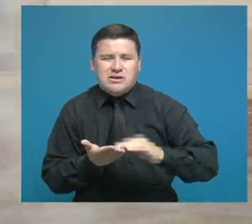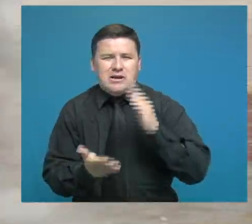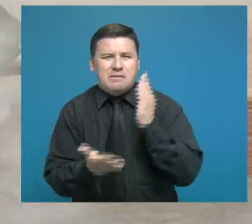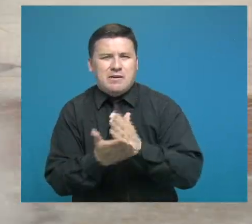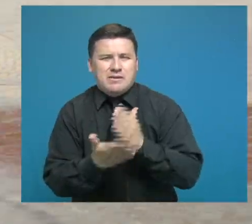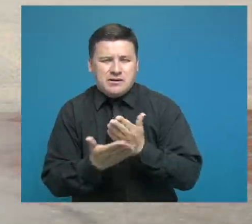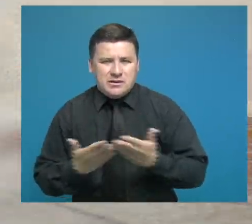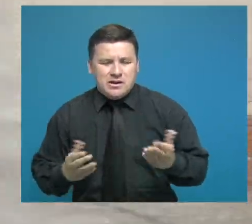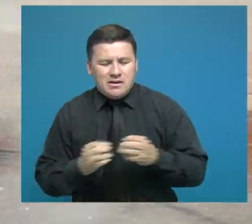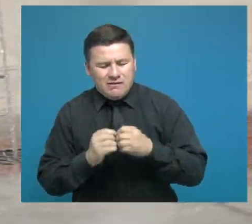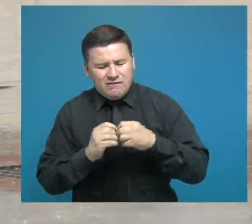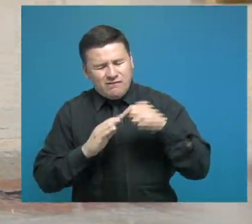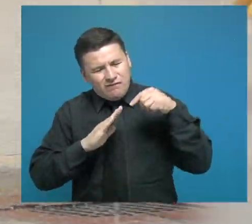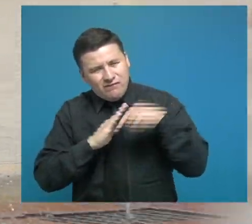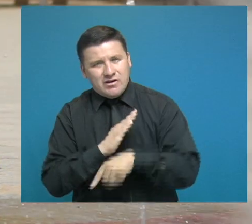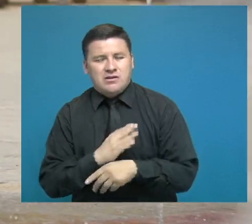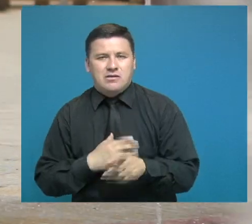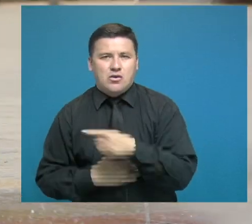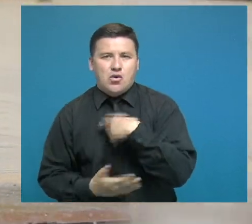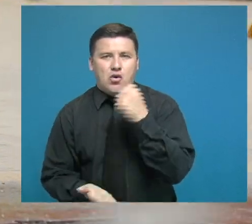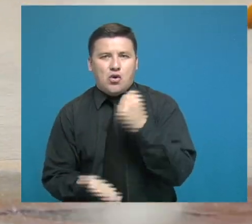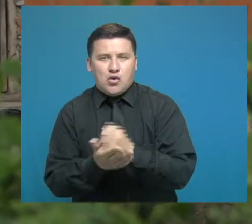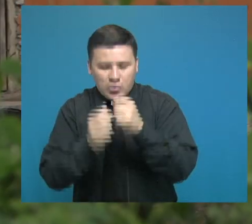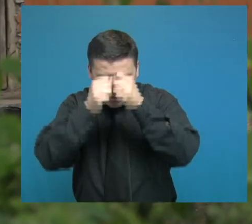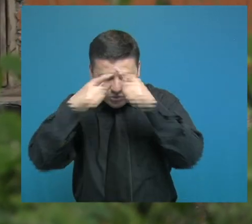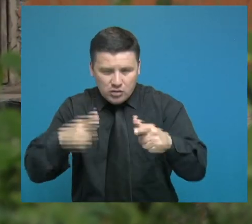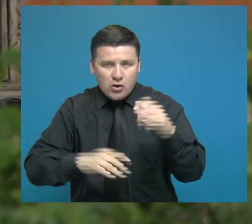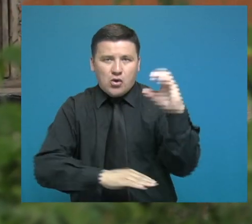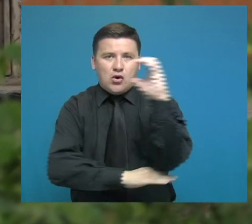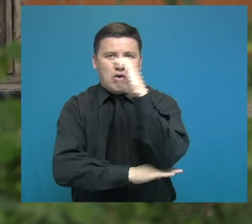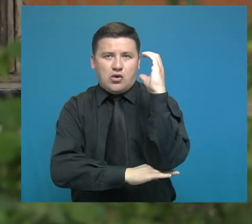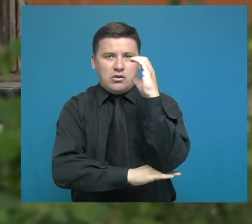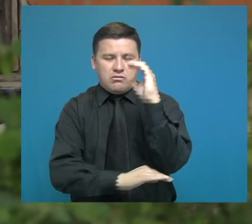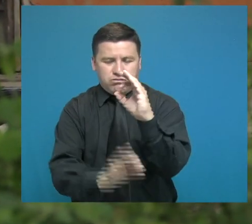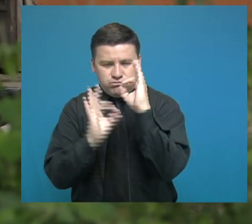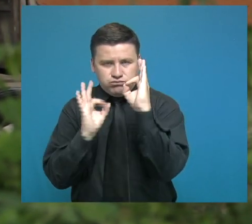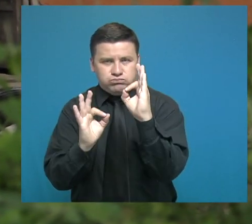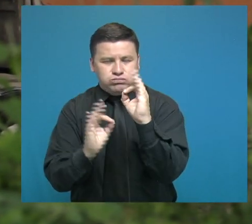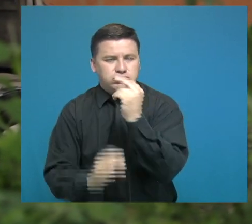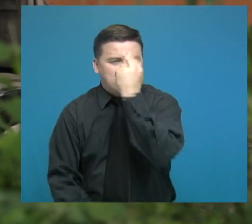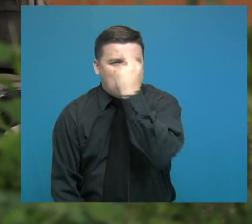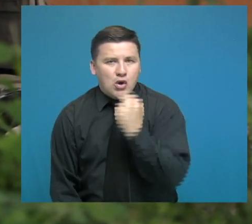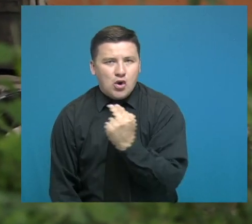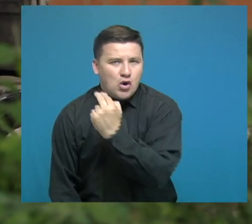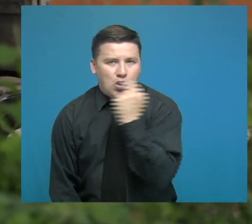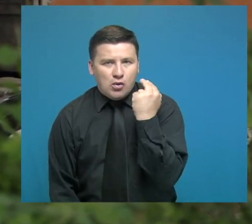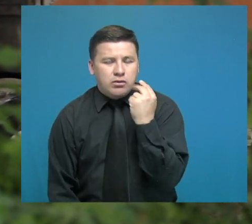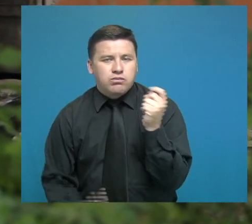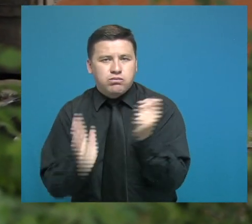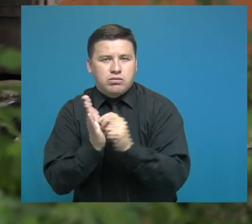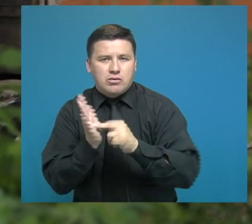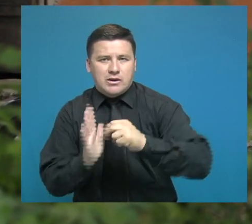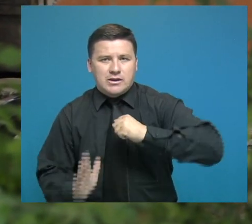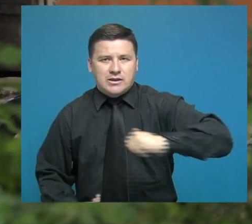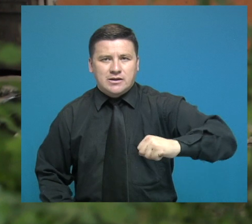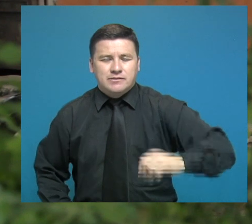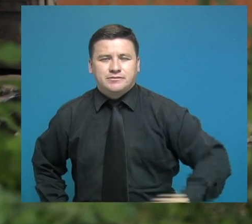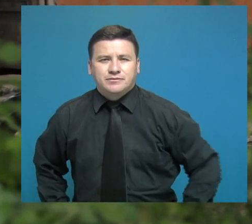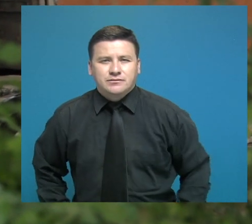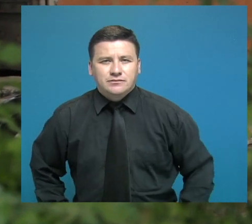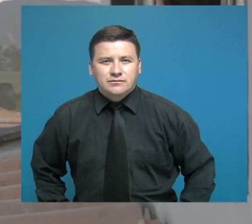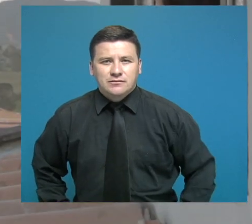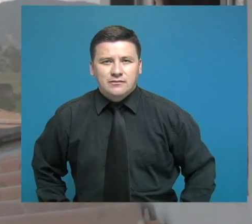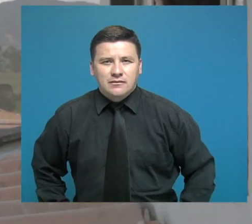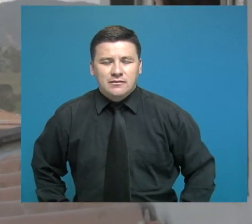reconfiguración de medidas que de fondo obliguen al Estado colombiano a garantizar y a comprometerse con esos